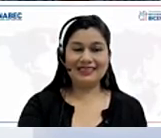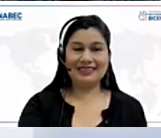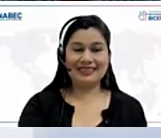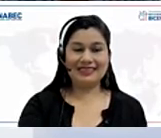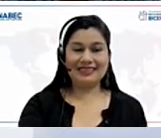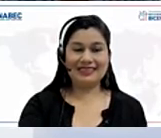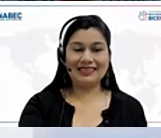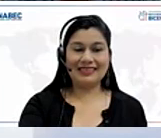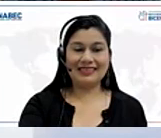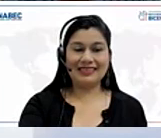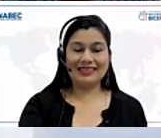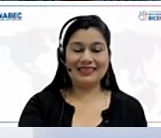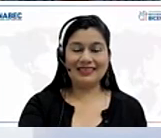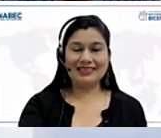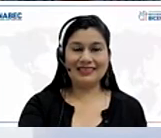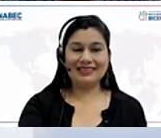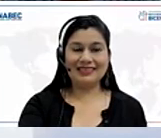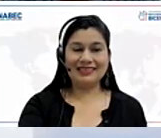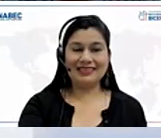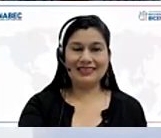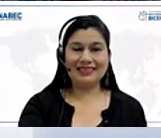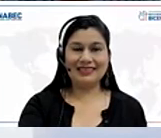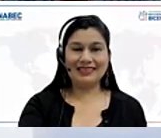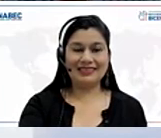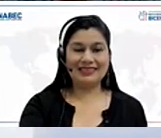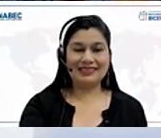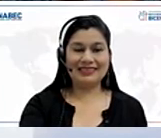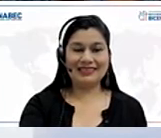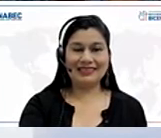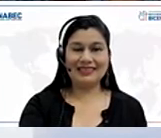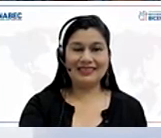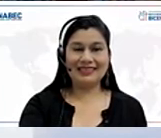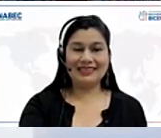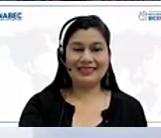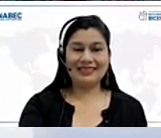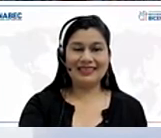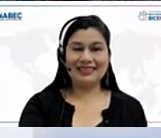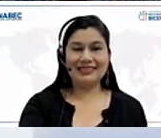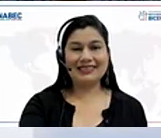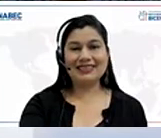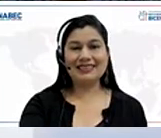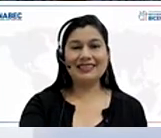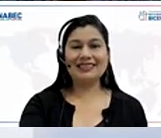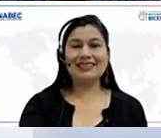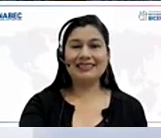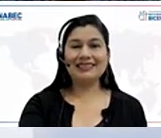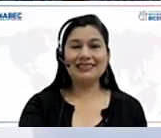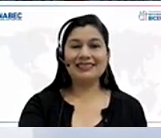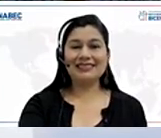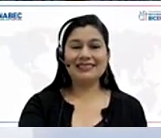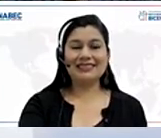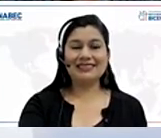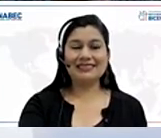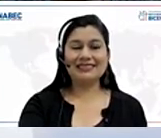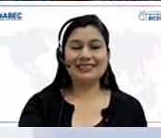estudiante aprenda lo básico, ¿no? Entonces, bueno, también se puede considerar como que un plus, ¿no? O sea, la beca, aparte